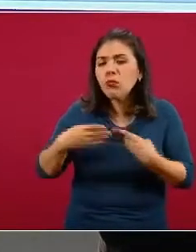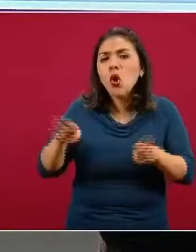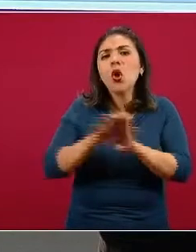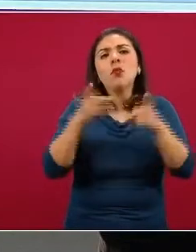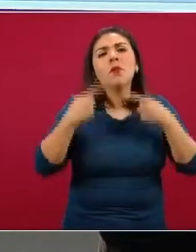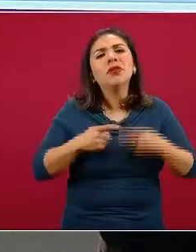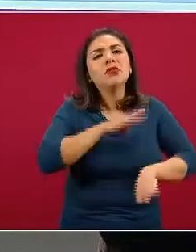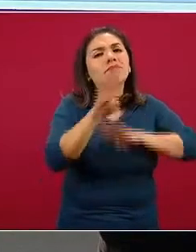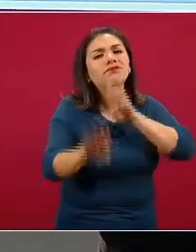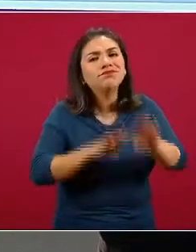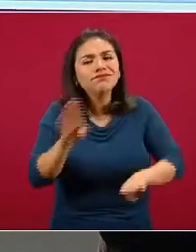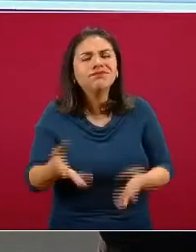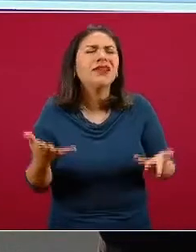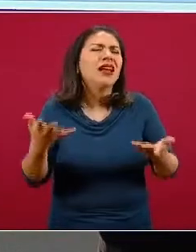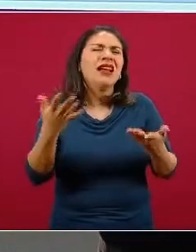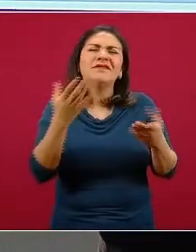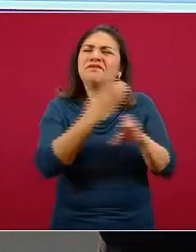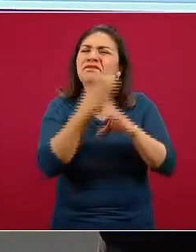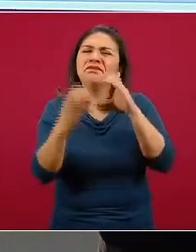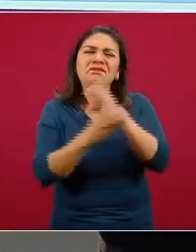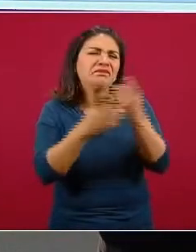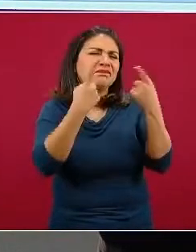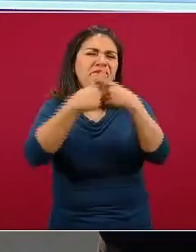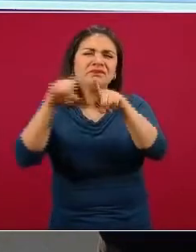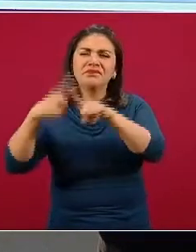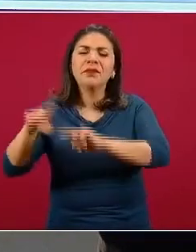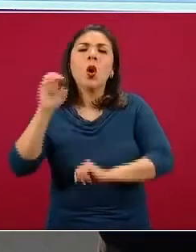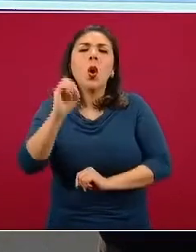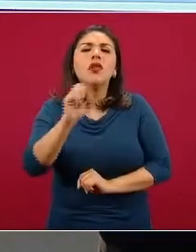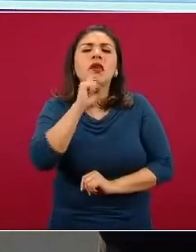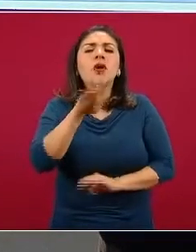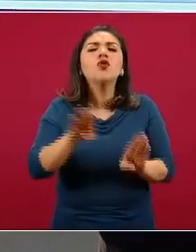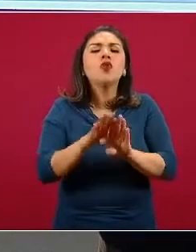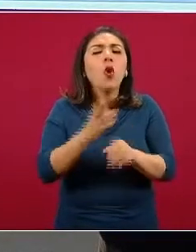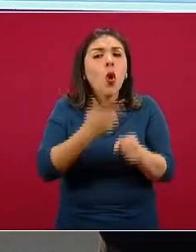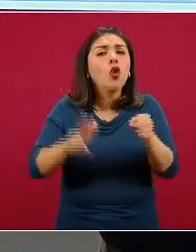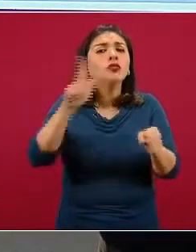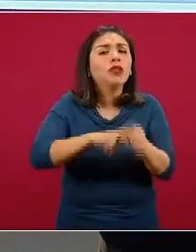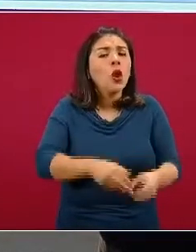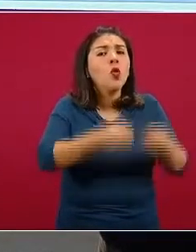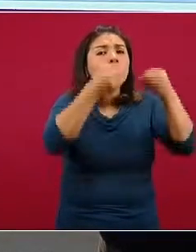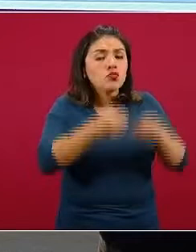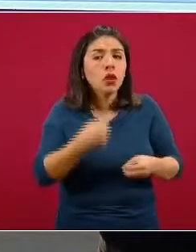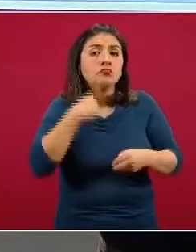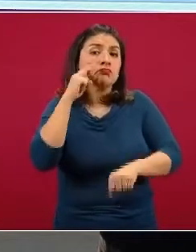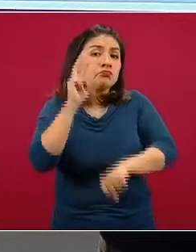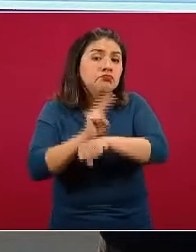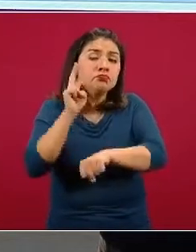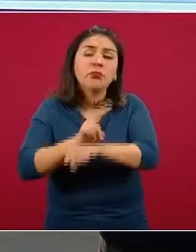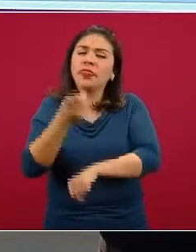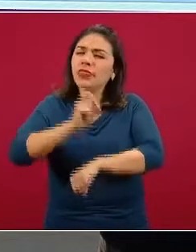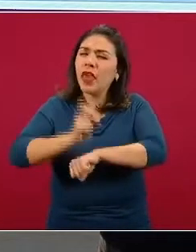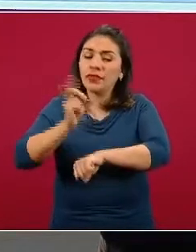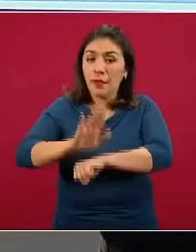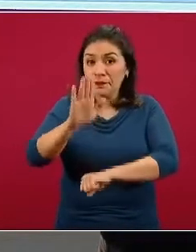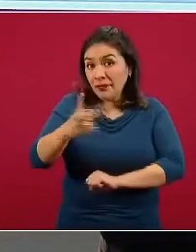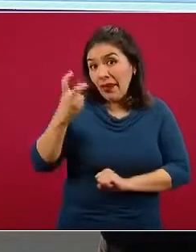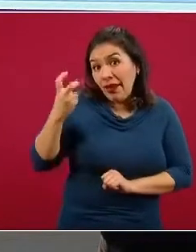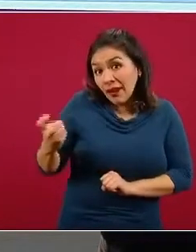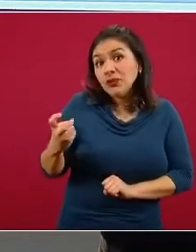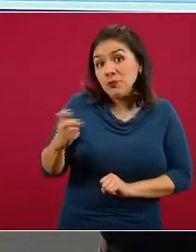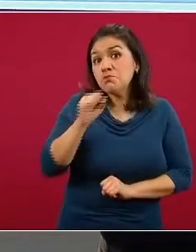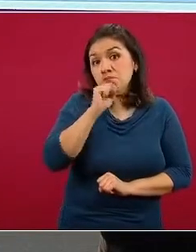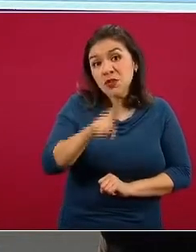mortalidad, etcétera, así como la ocupación hospitalaria, lo estamos monitoreando todos los días. Pero así,